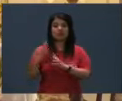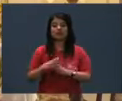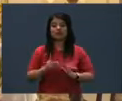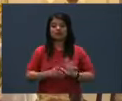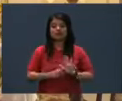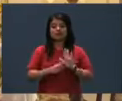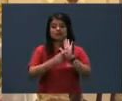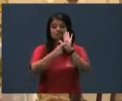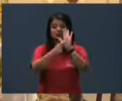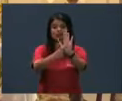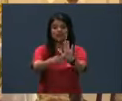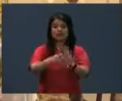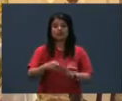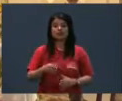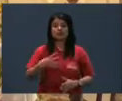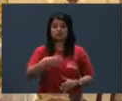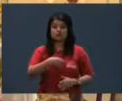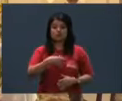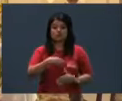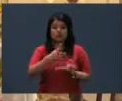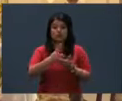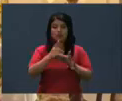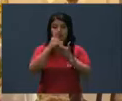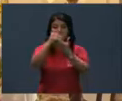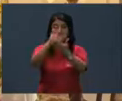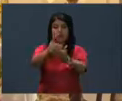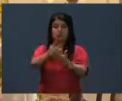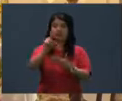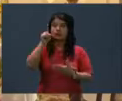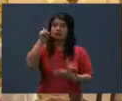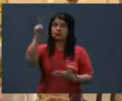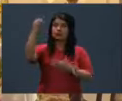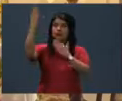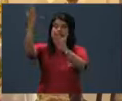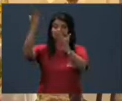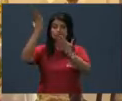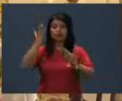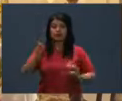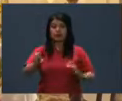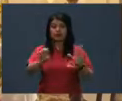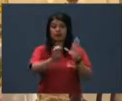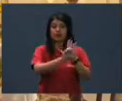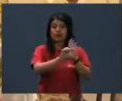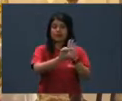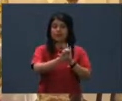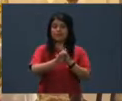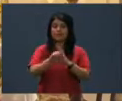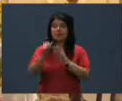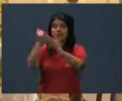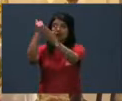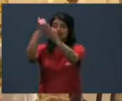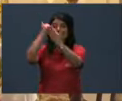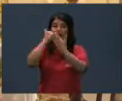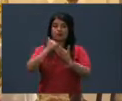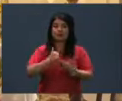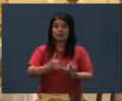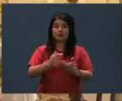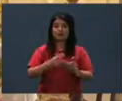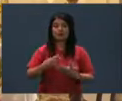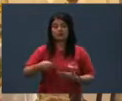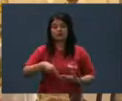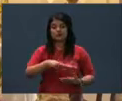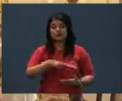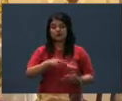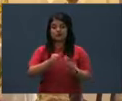dones. Con su vida nos proporcionas ejemplo, ayuda con su intercesión, y por la comunión